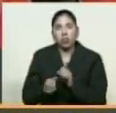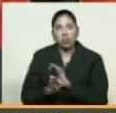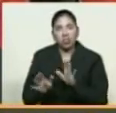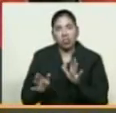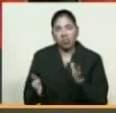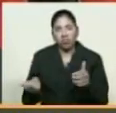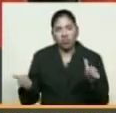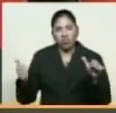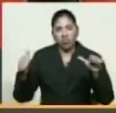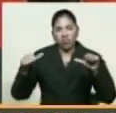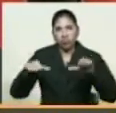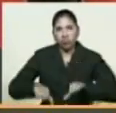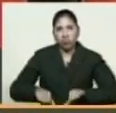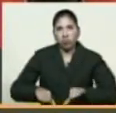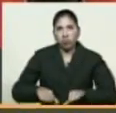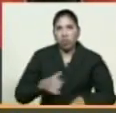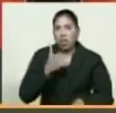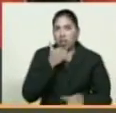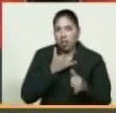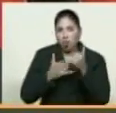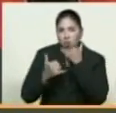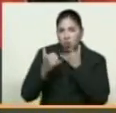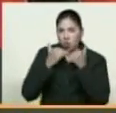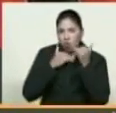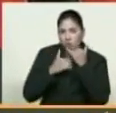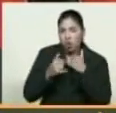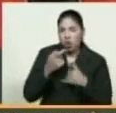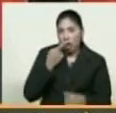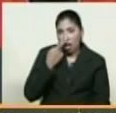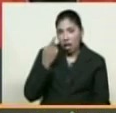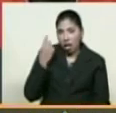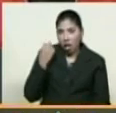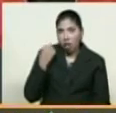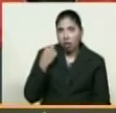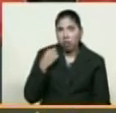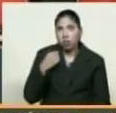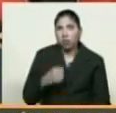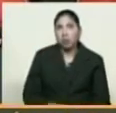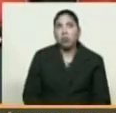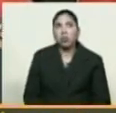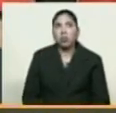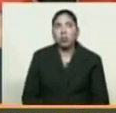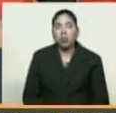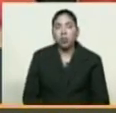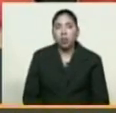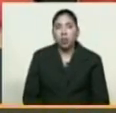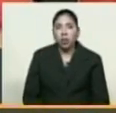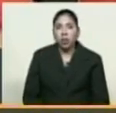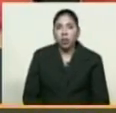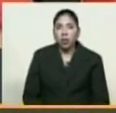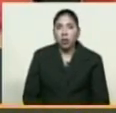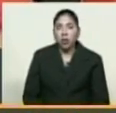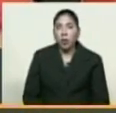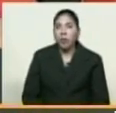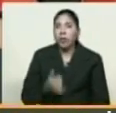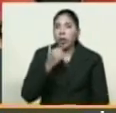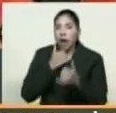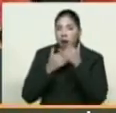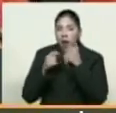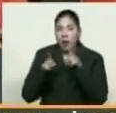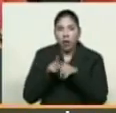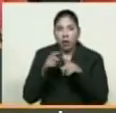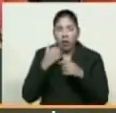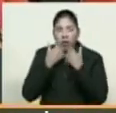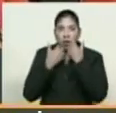que los errores cometidos durante el 2017 en política, de los errores o se aprende o